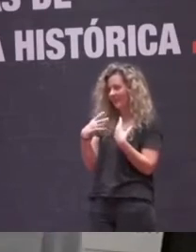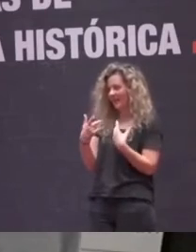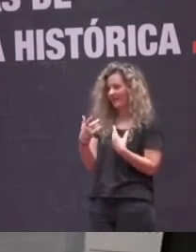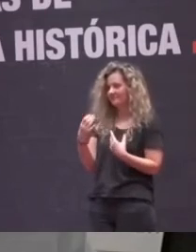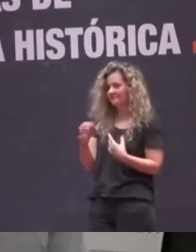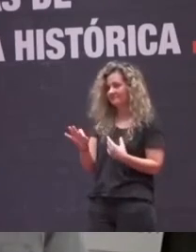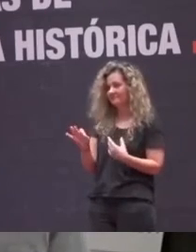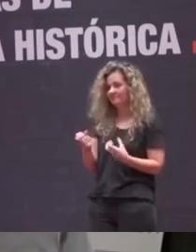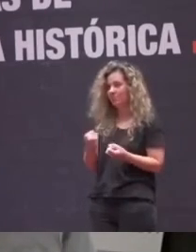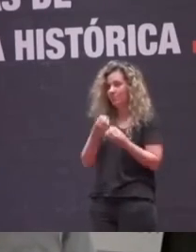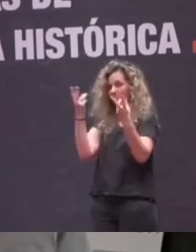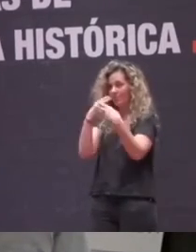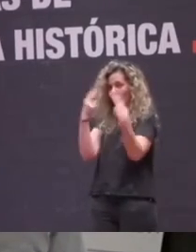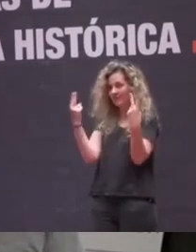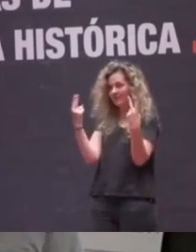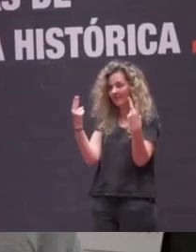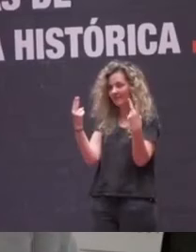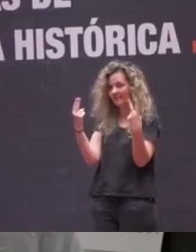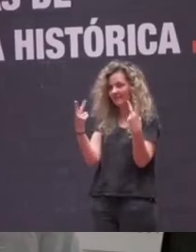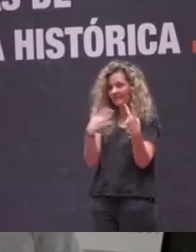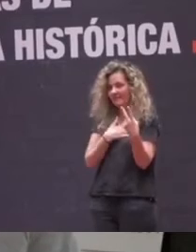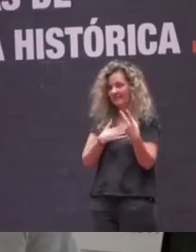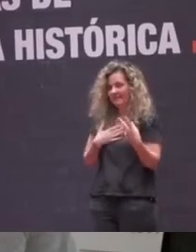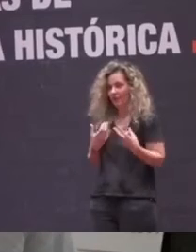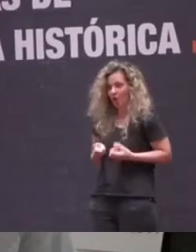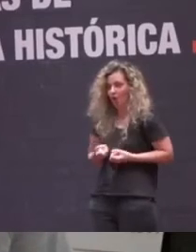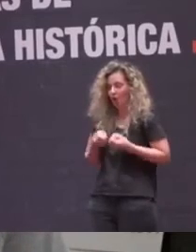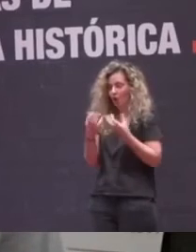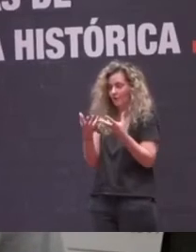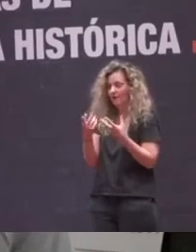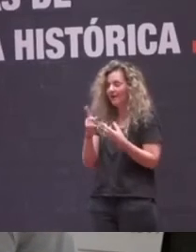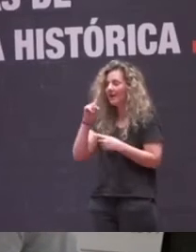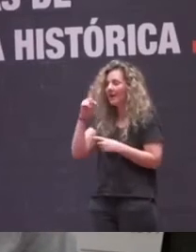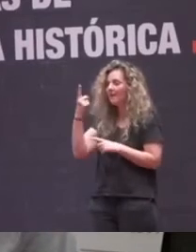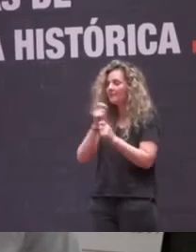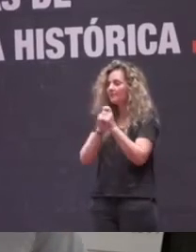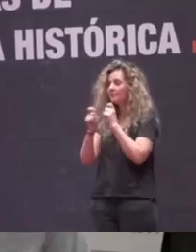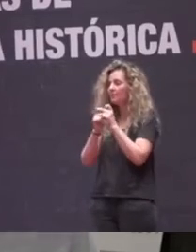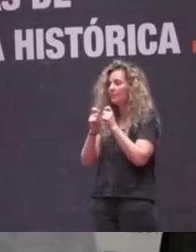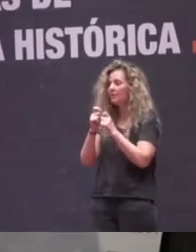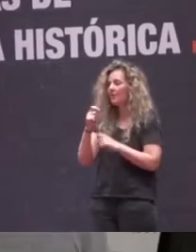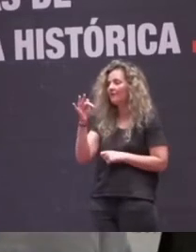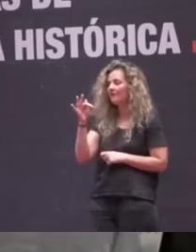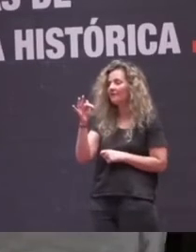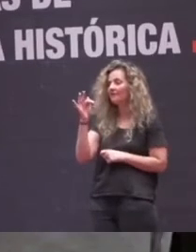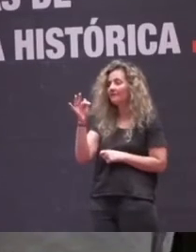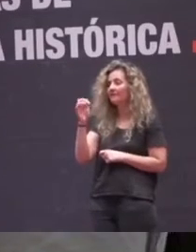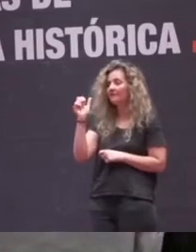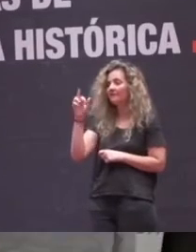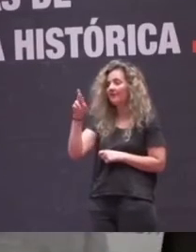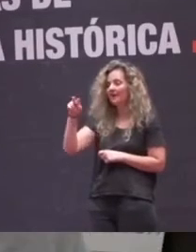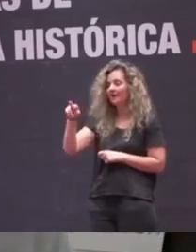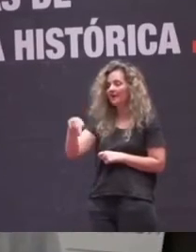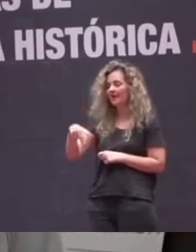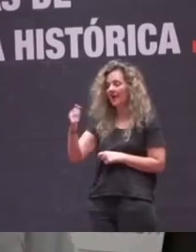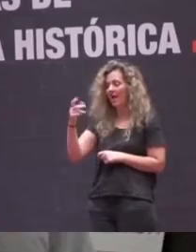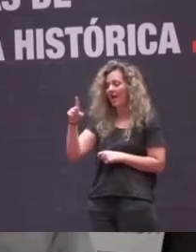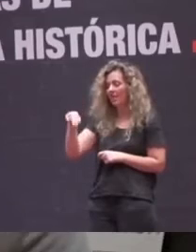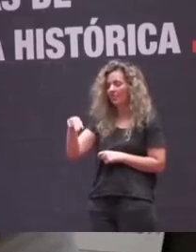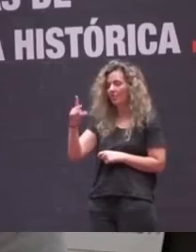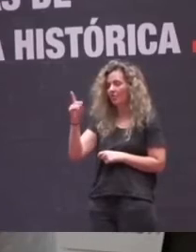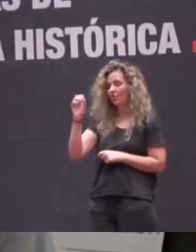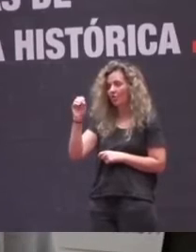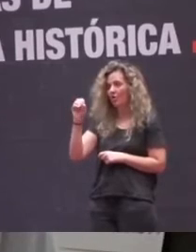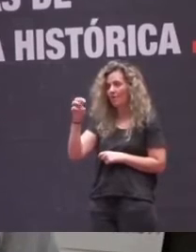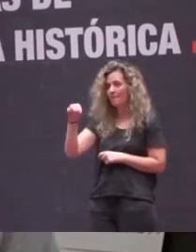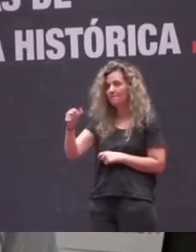bueno, pues que quero comentar eso, ¿no? Es decir, pues a primeira entrevista que eu teño con Fernando Martínez, que daquela xa era director para a Memoria Histórica,